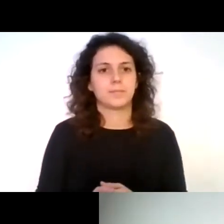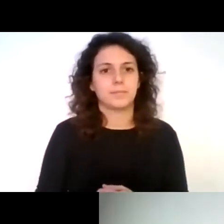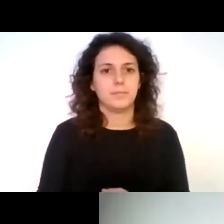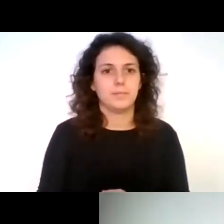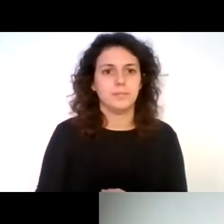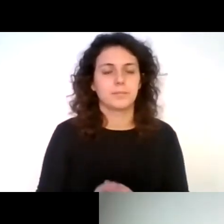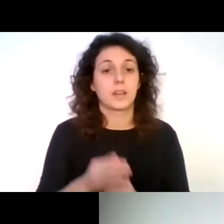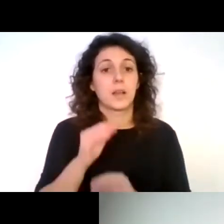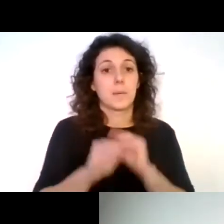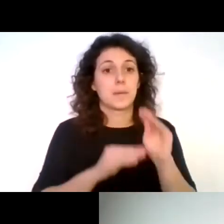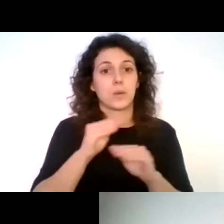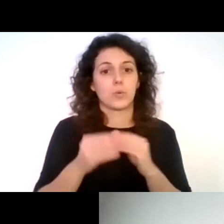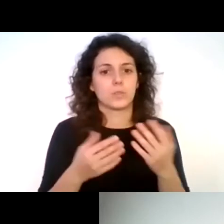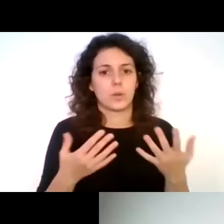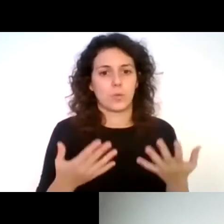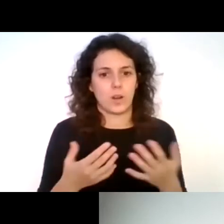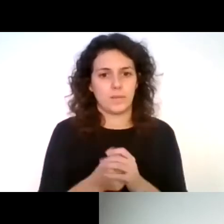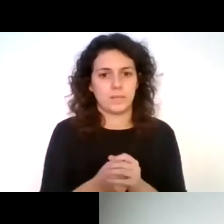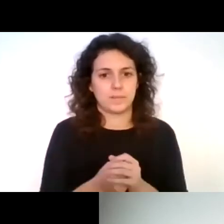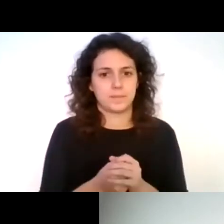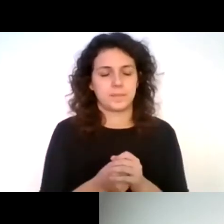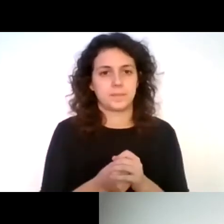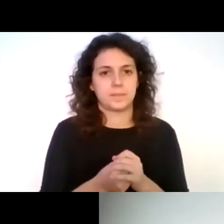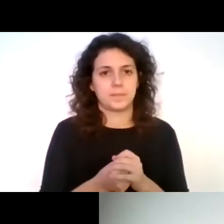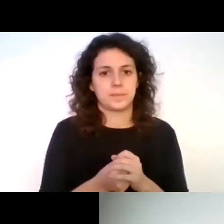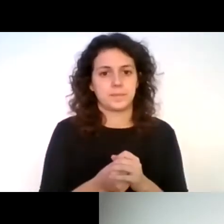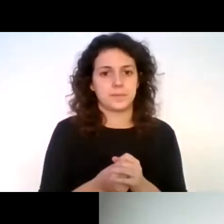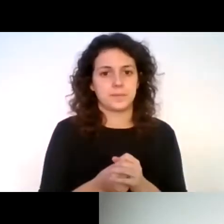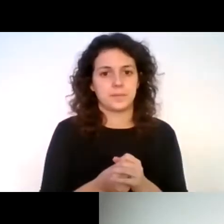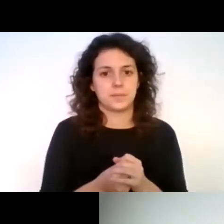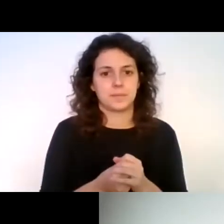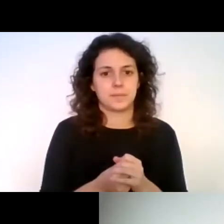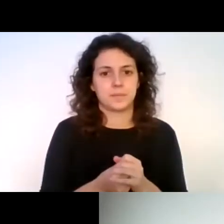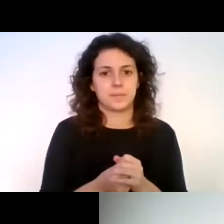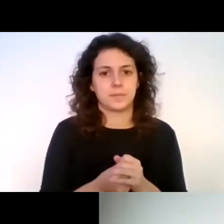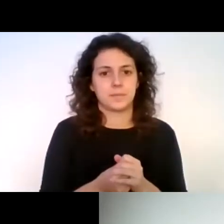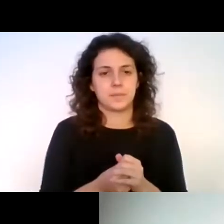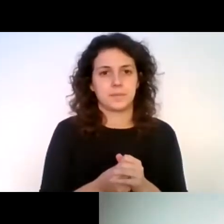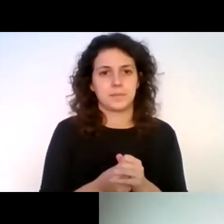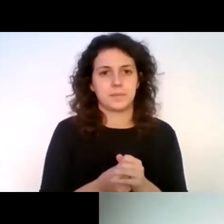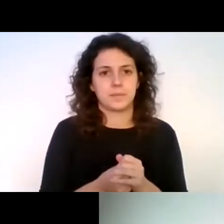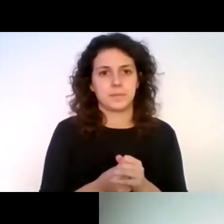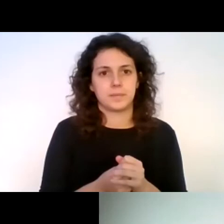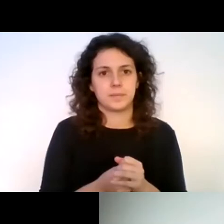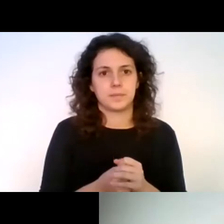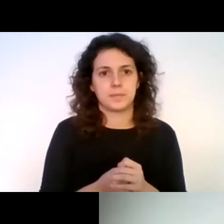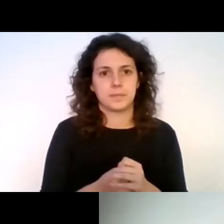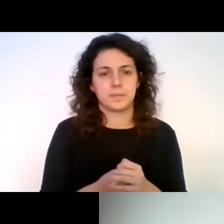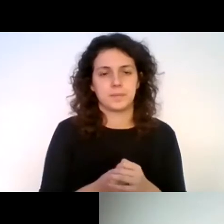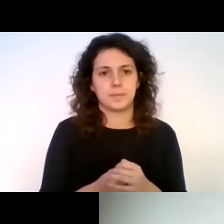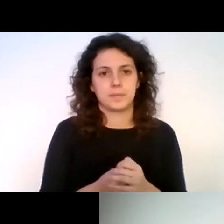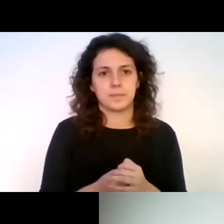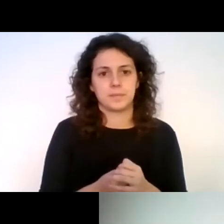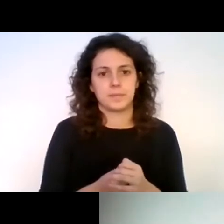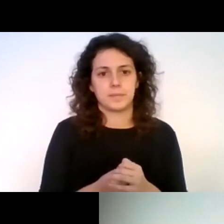se le guide sono la lettura per easy reading is also available on